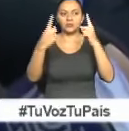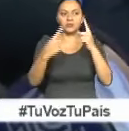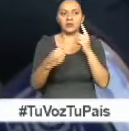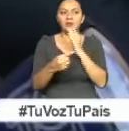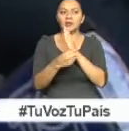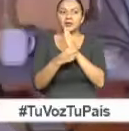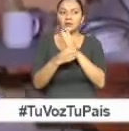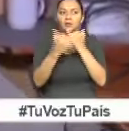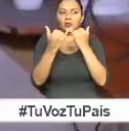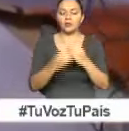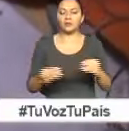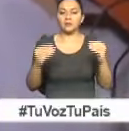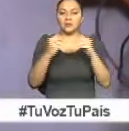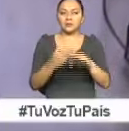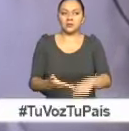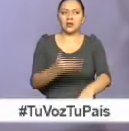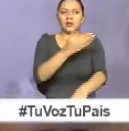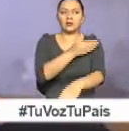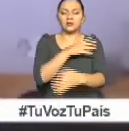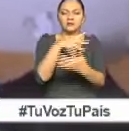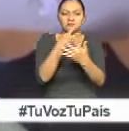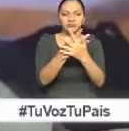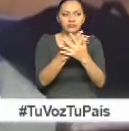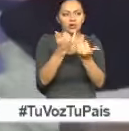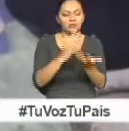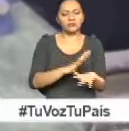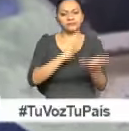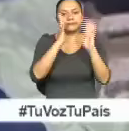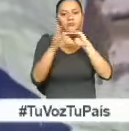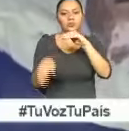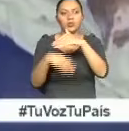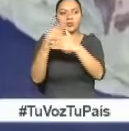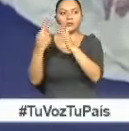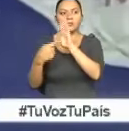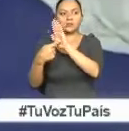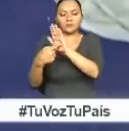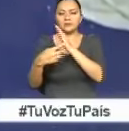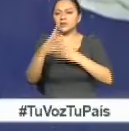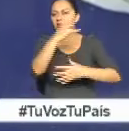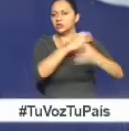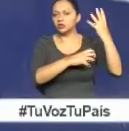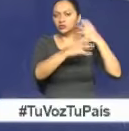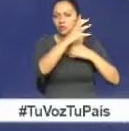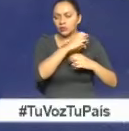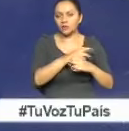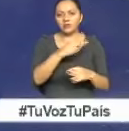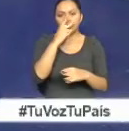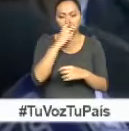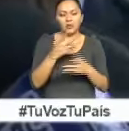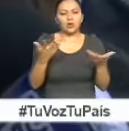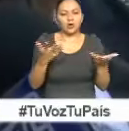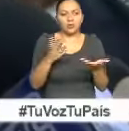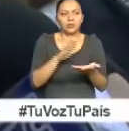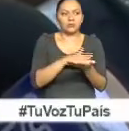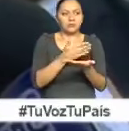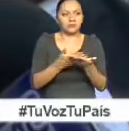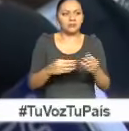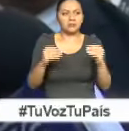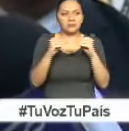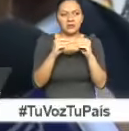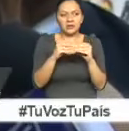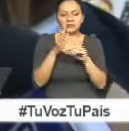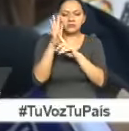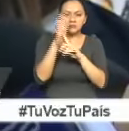país lo que era el anterior sistema de rehabilitación social. Todas las historias de indignidad, todas las historias